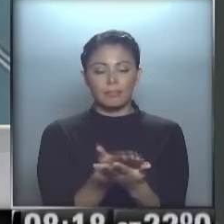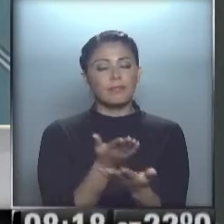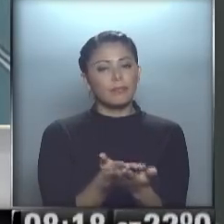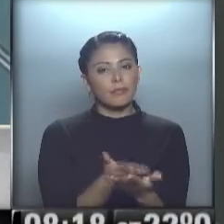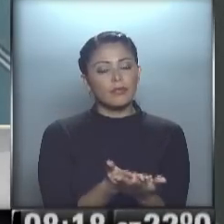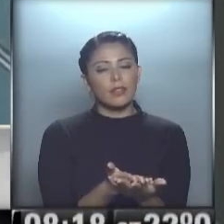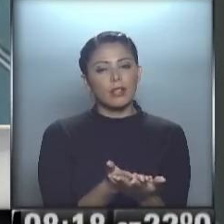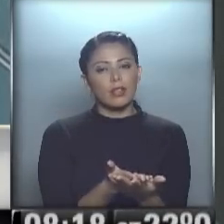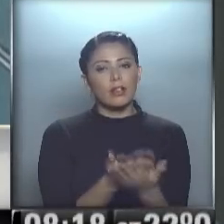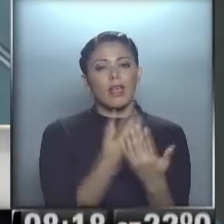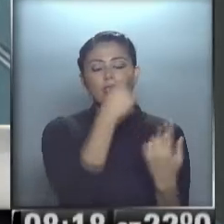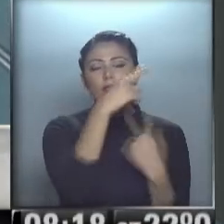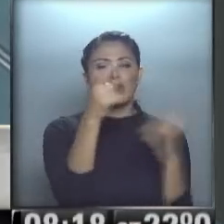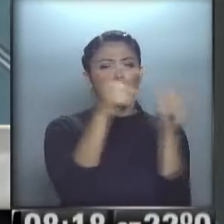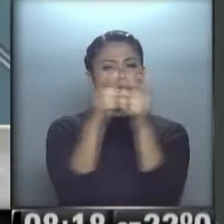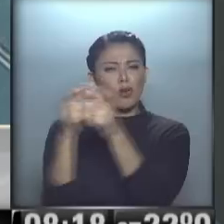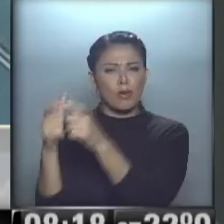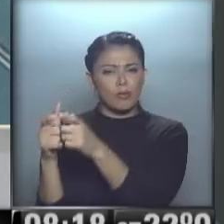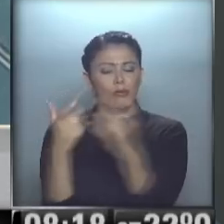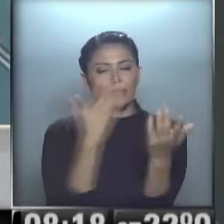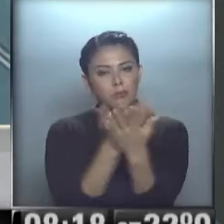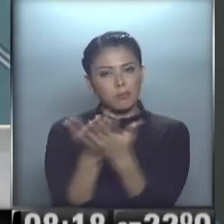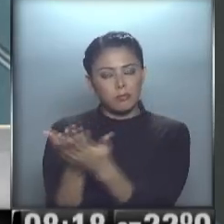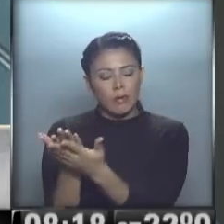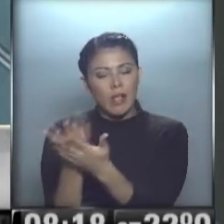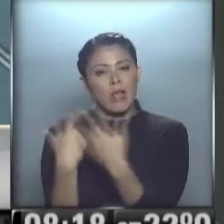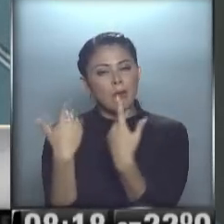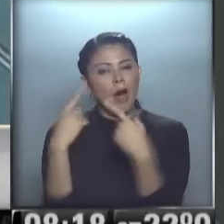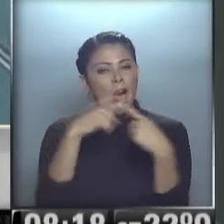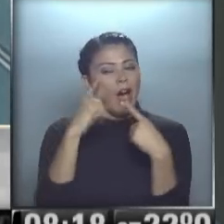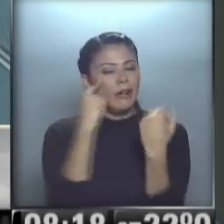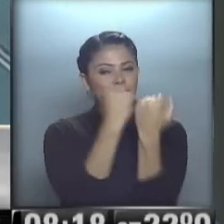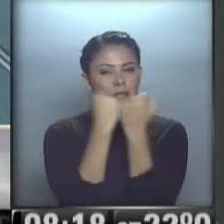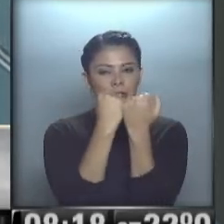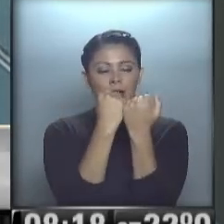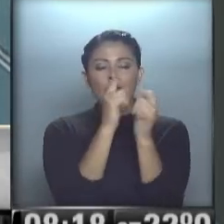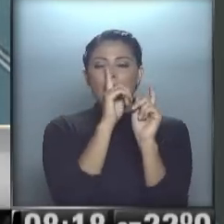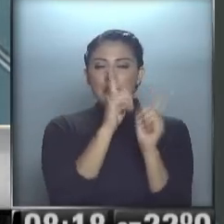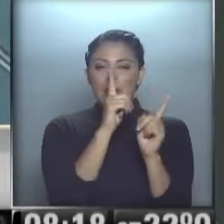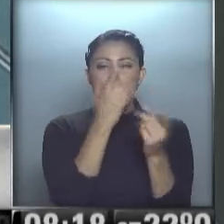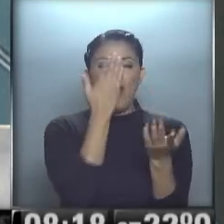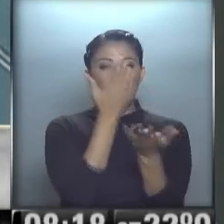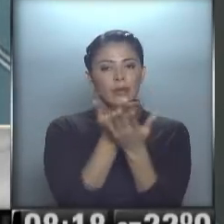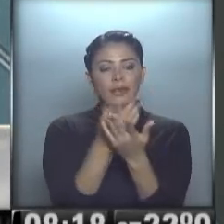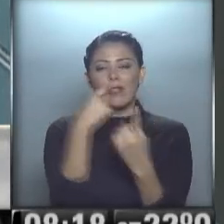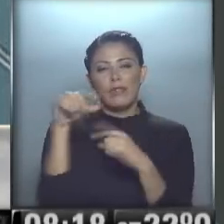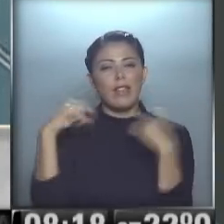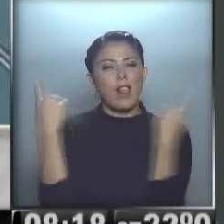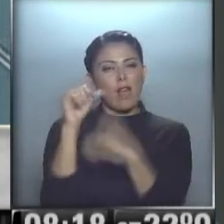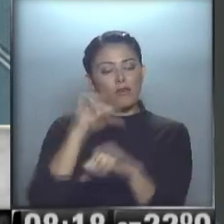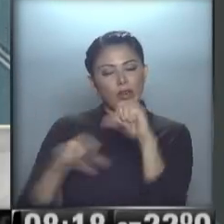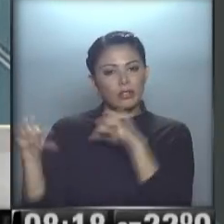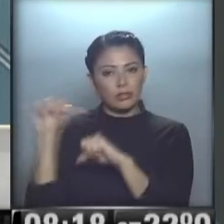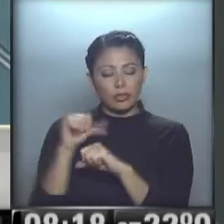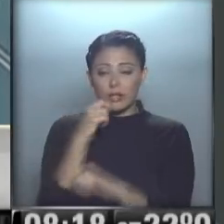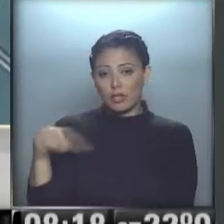A través de las múltiples reuniones este un entendimiento y el entendimiento que le hemos planteado a los laboratorios eh